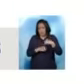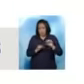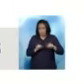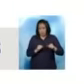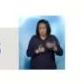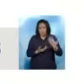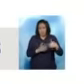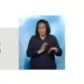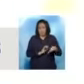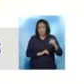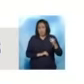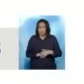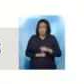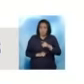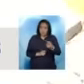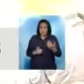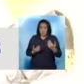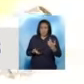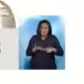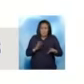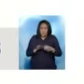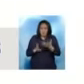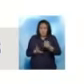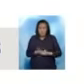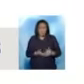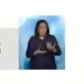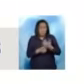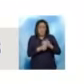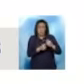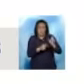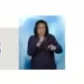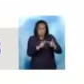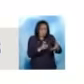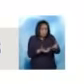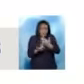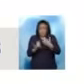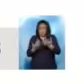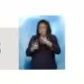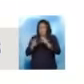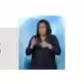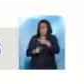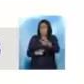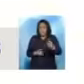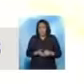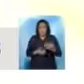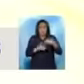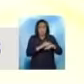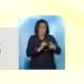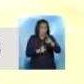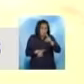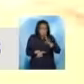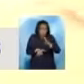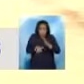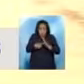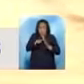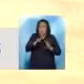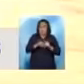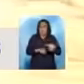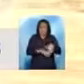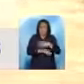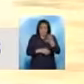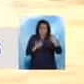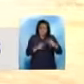salen. Ustedes tienen que estar. ¿Qué es lo que están haciendo? Están rescatando gente casa por estamos casa. Estamos evacuando a todos los que se encuentran inundados, las casas, todas las calles.